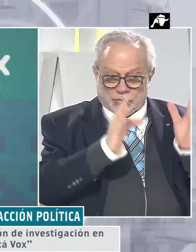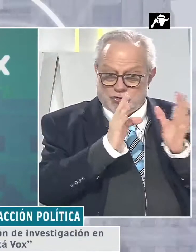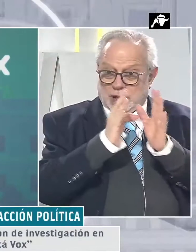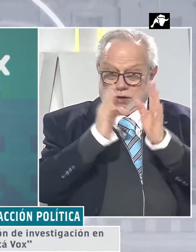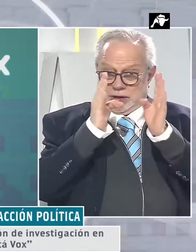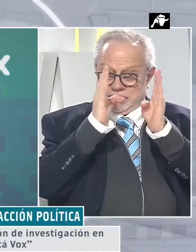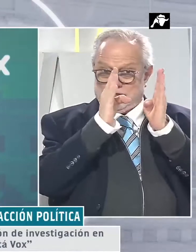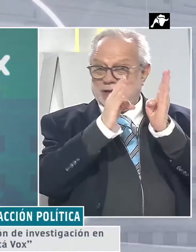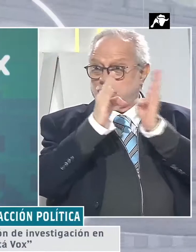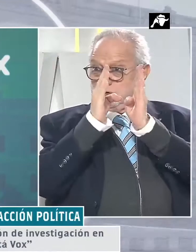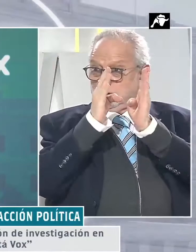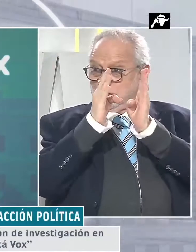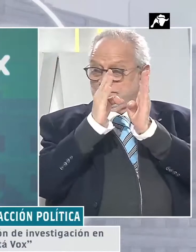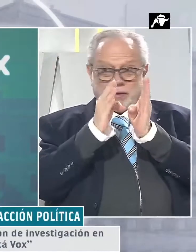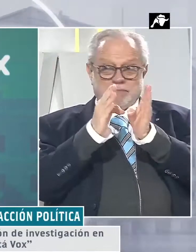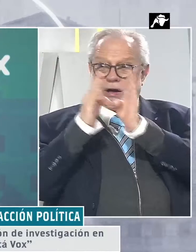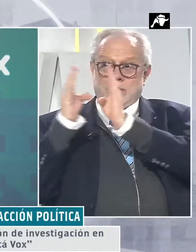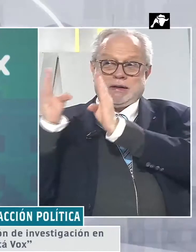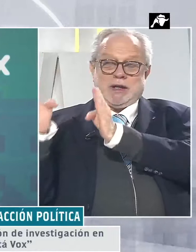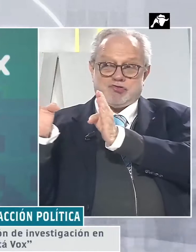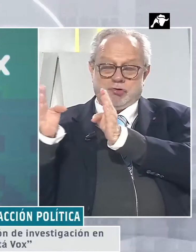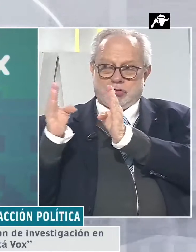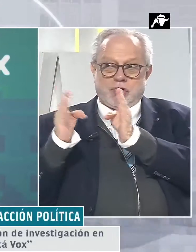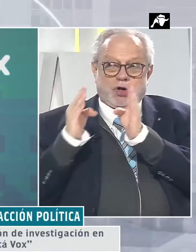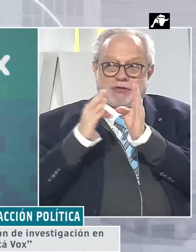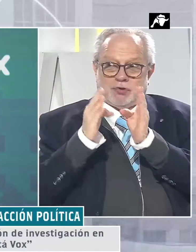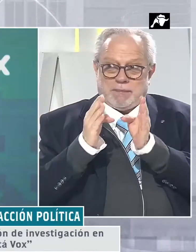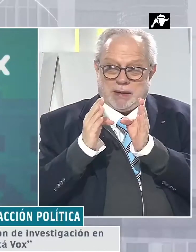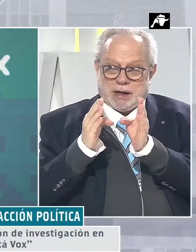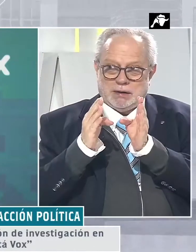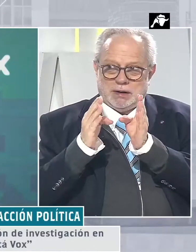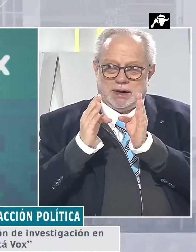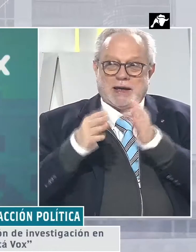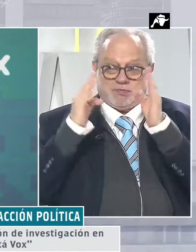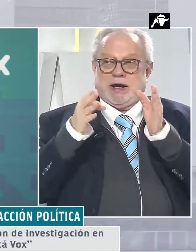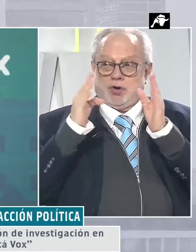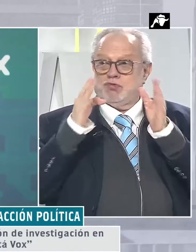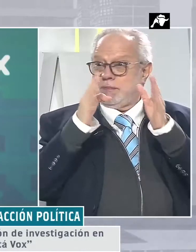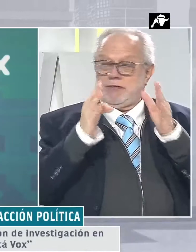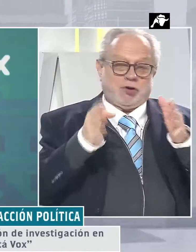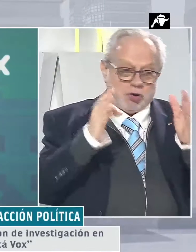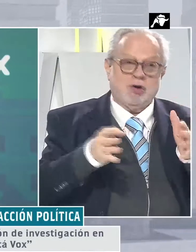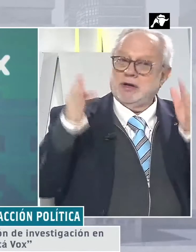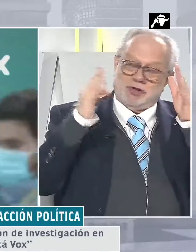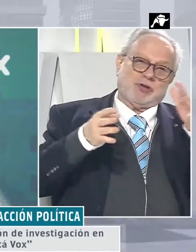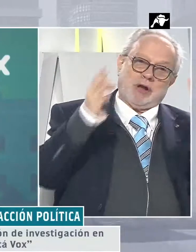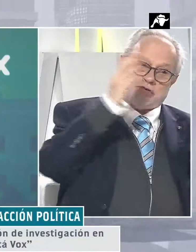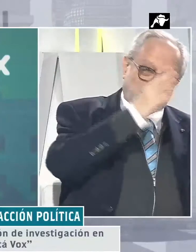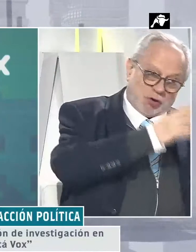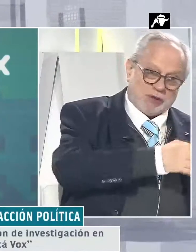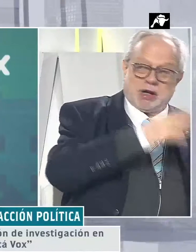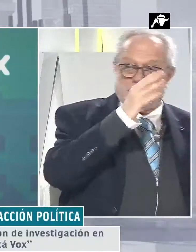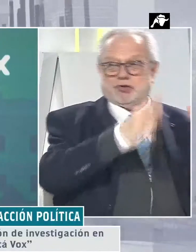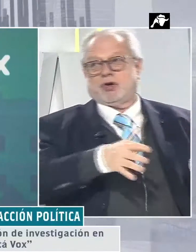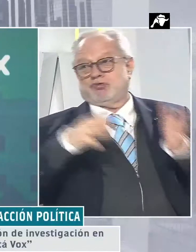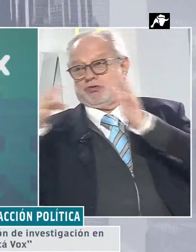claro, entonces, claro, ese salto, para combatir eso, no basta una palabra. Hay que explicarlo mucho para decir, no, no, si es que una cosa